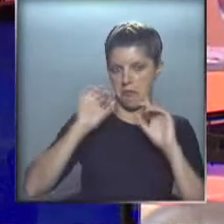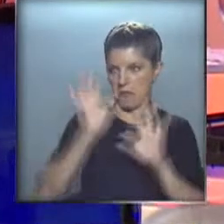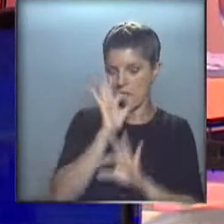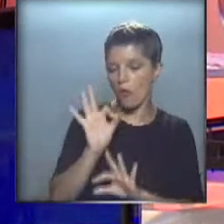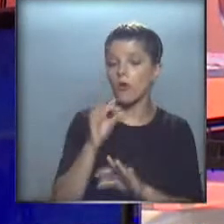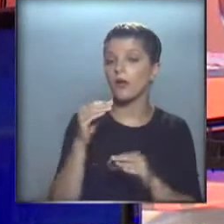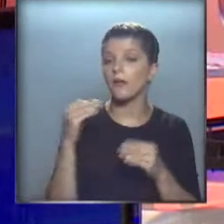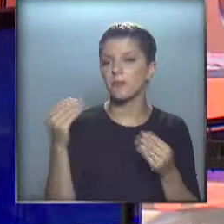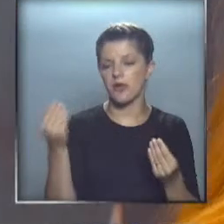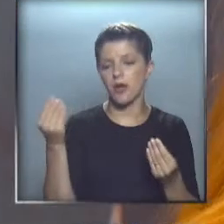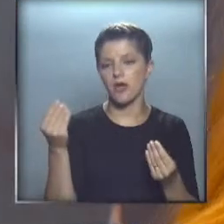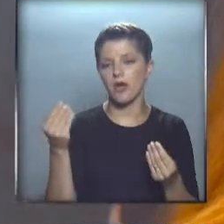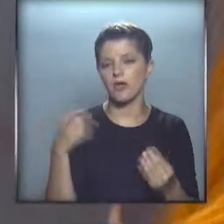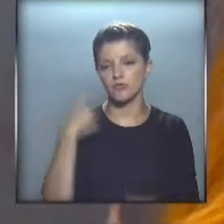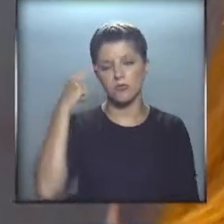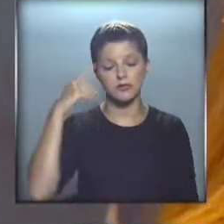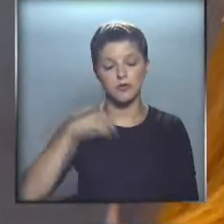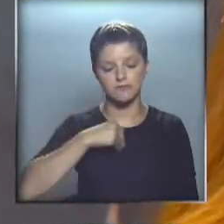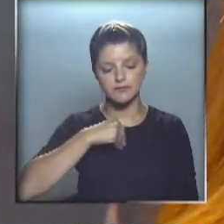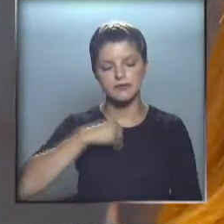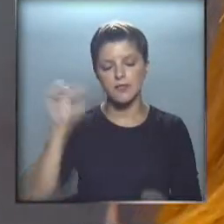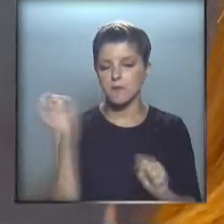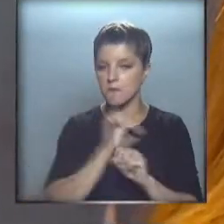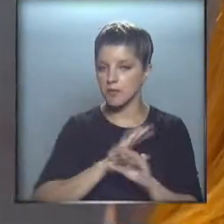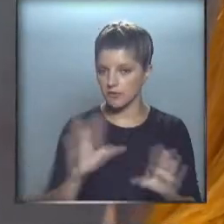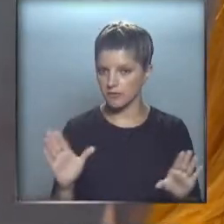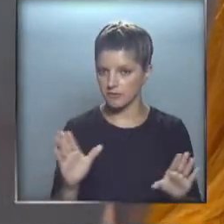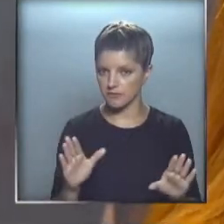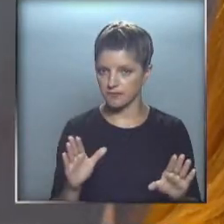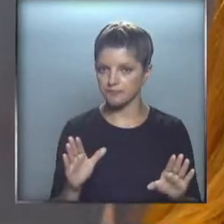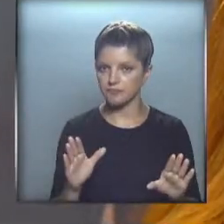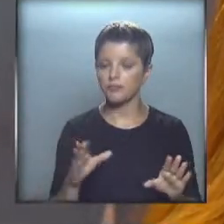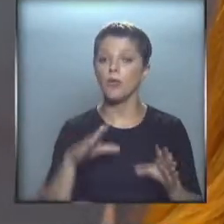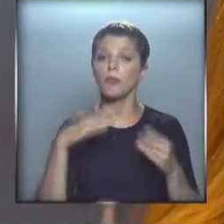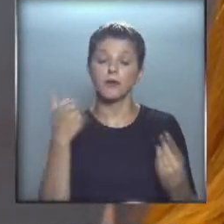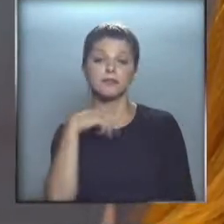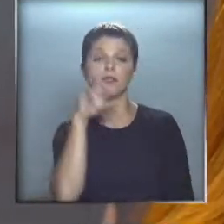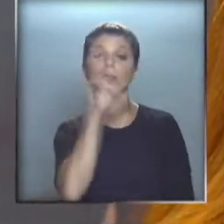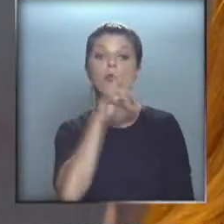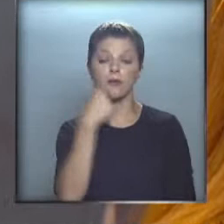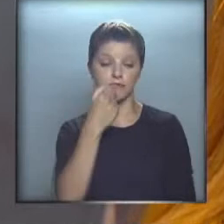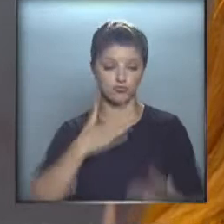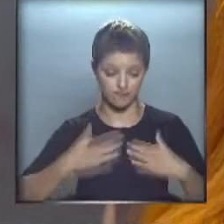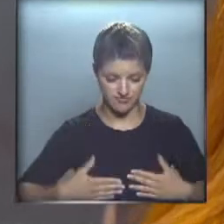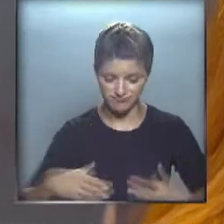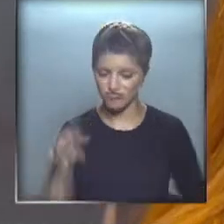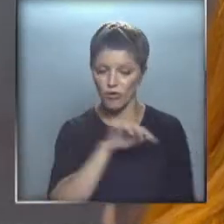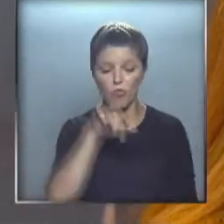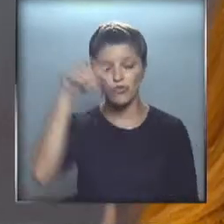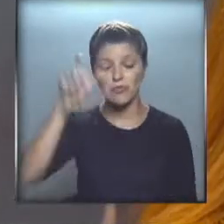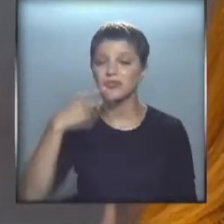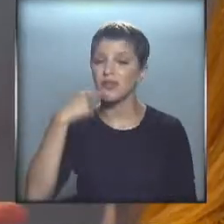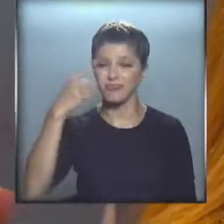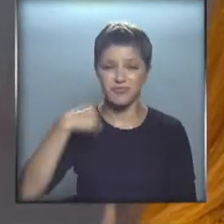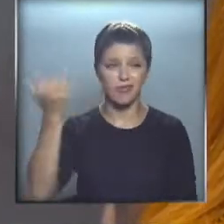yo creo que sí, angustia, porque pero la chica dice, no me voy a poner esto porque me van a decir, ay